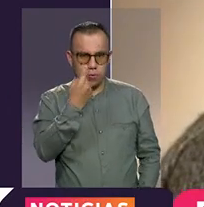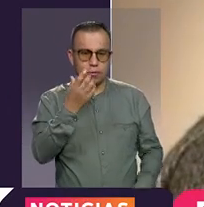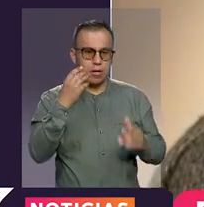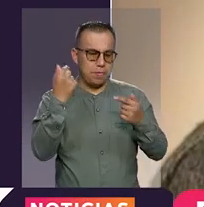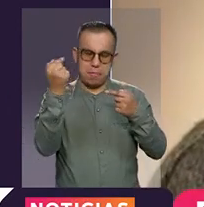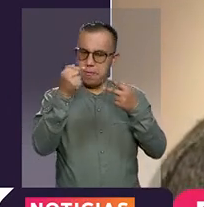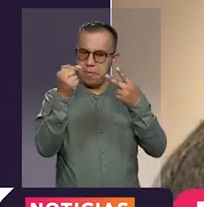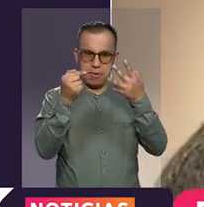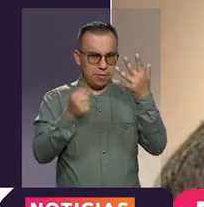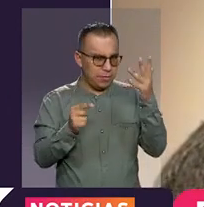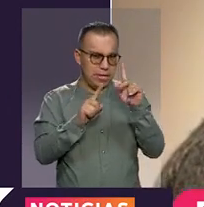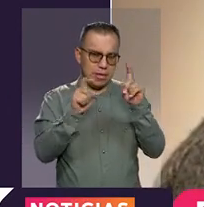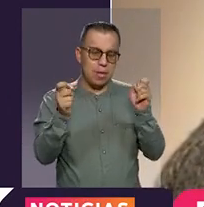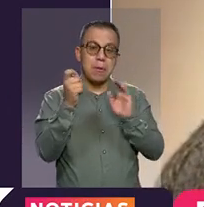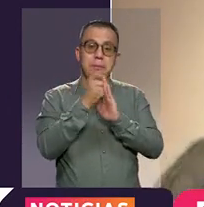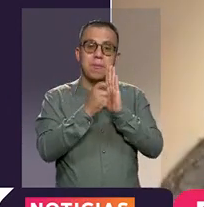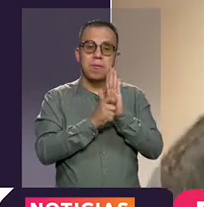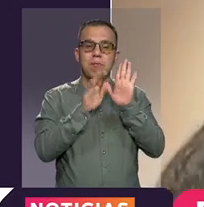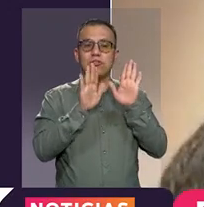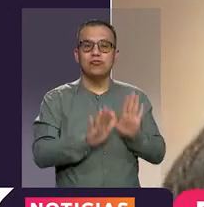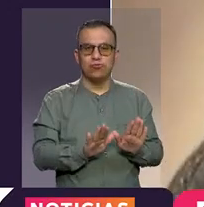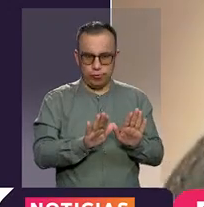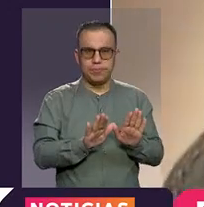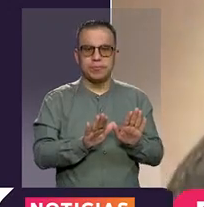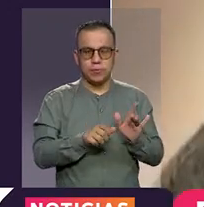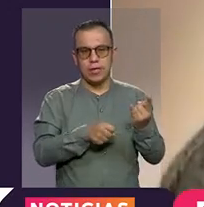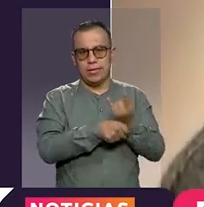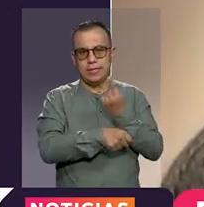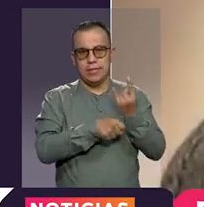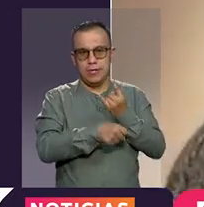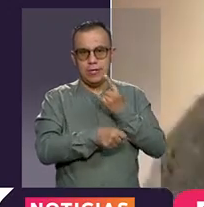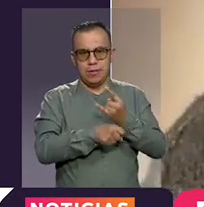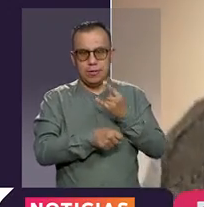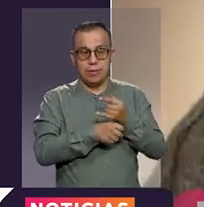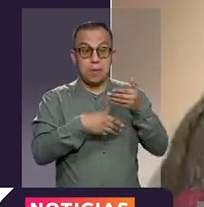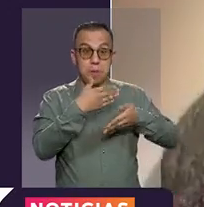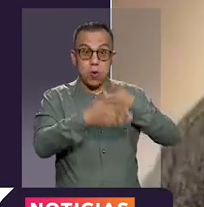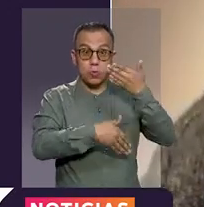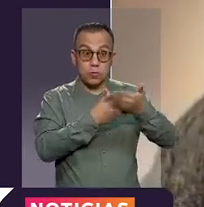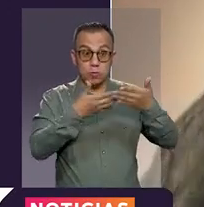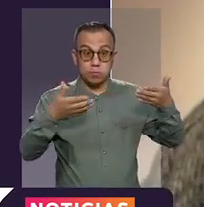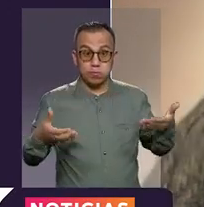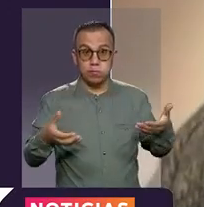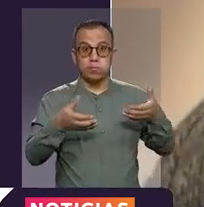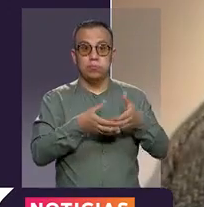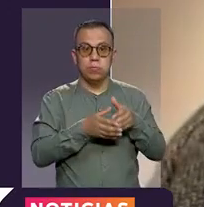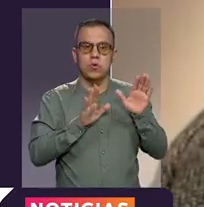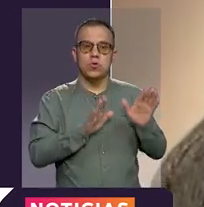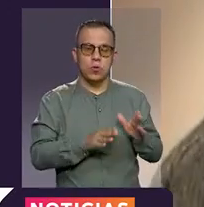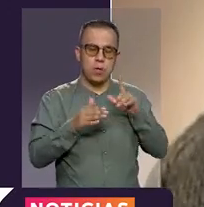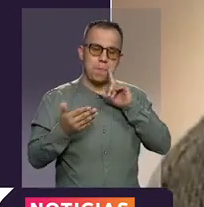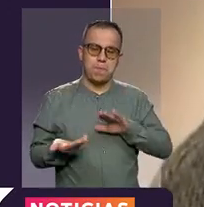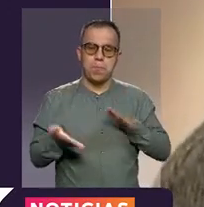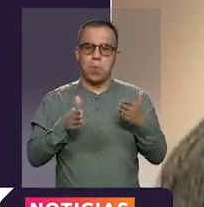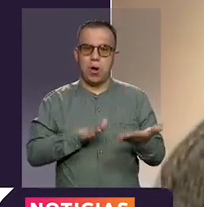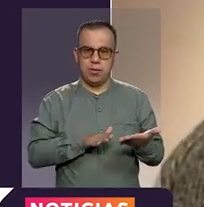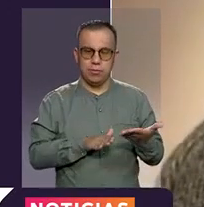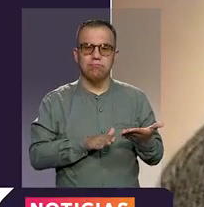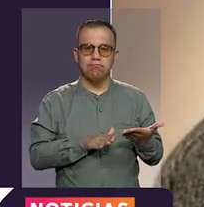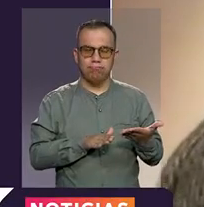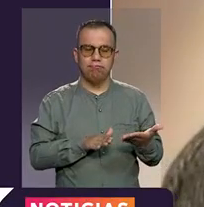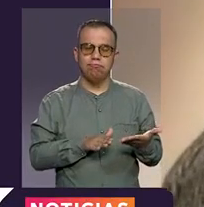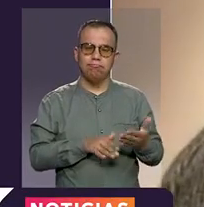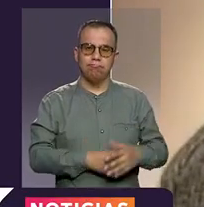etcétera, etcétera, en los elementos criminalísticos que se usan en toda investigación de muerte